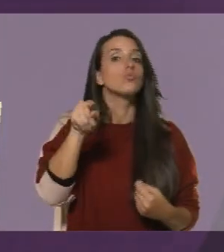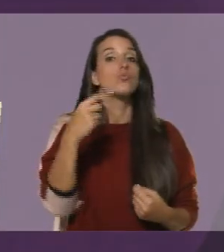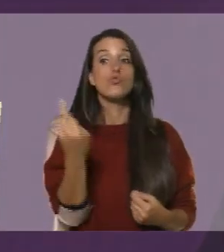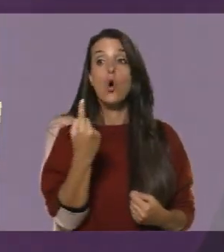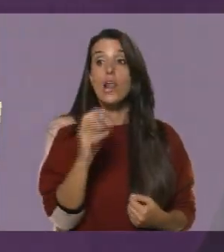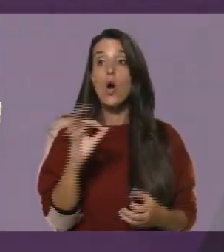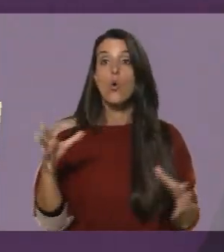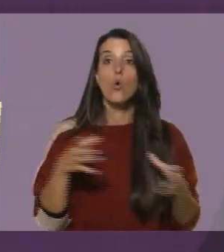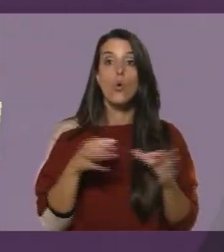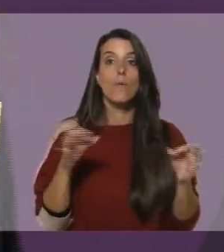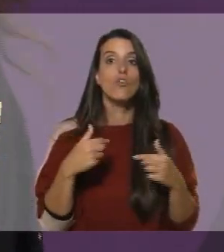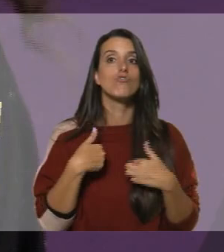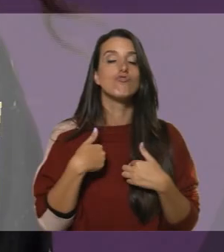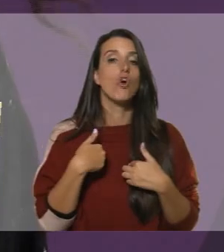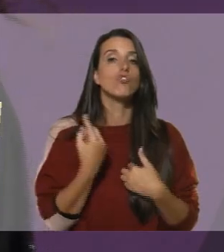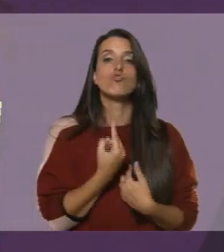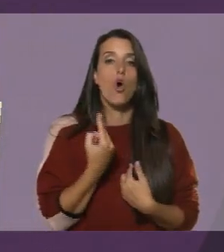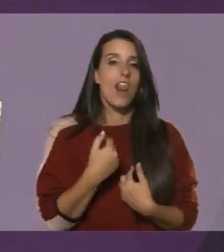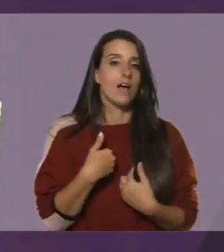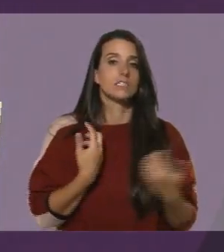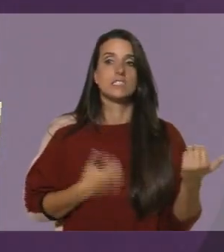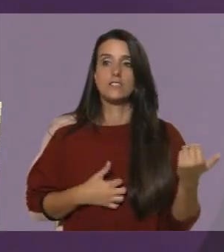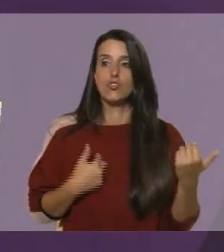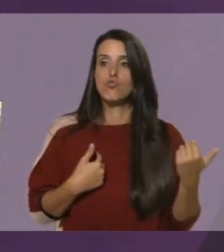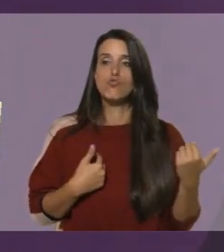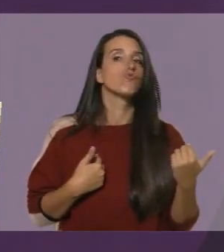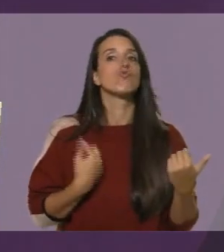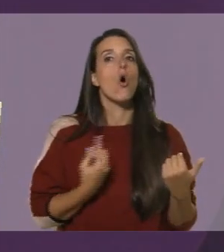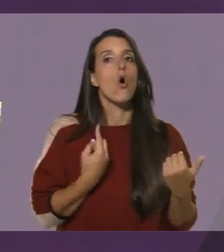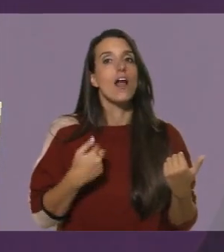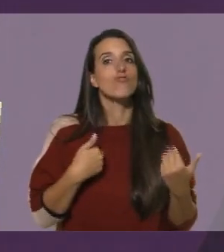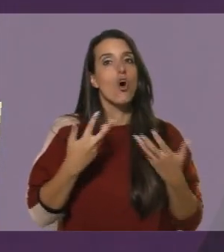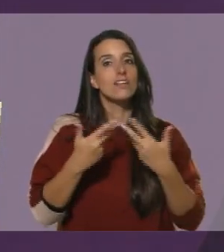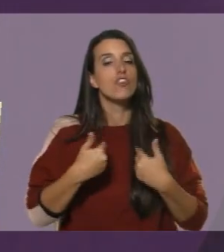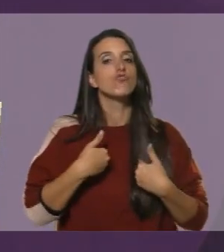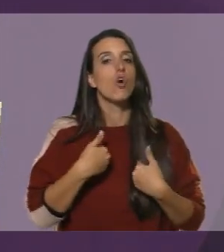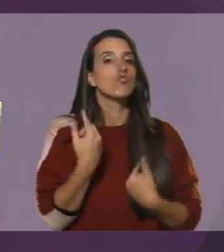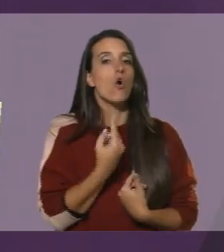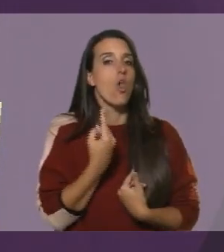con banda? Yo me voy a presentar sola esta vez. Estoy armando así como un set para tocar sola.